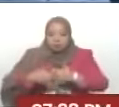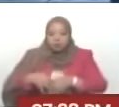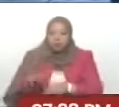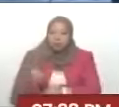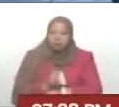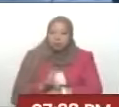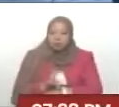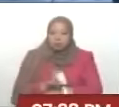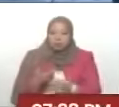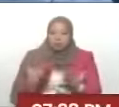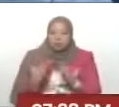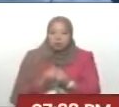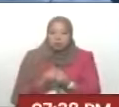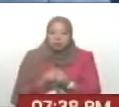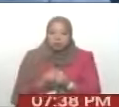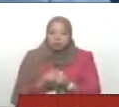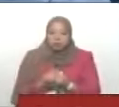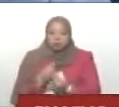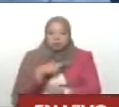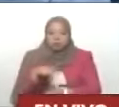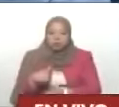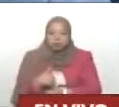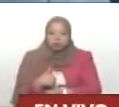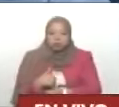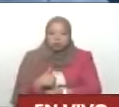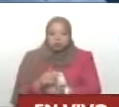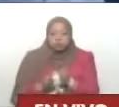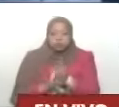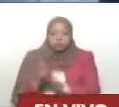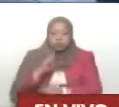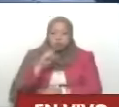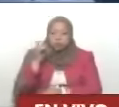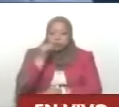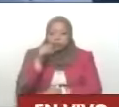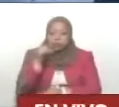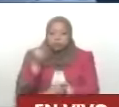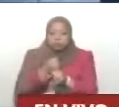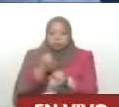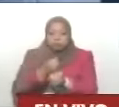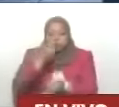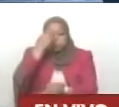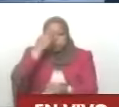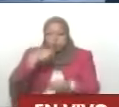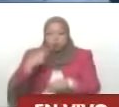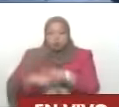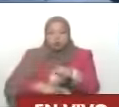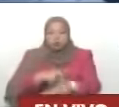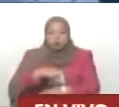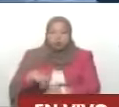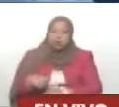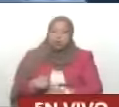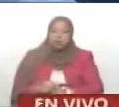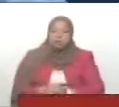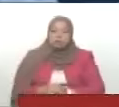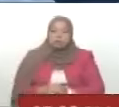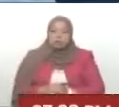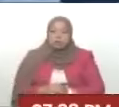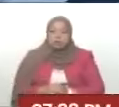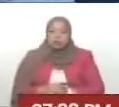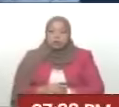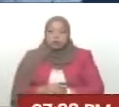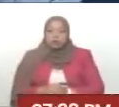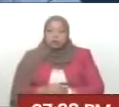venezolano en su conjunto ir avanzando en amarrar acuerdos productivos de inversión y de venta, de